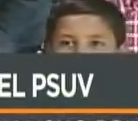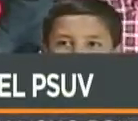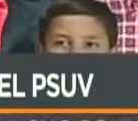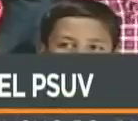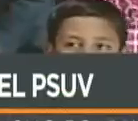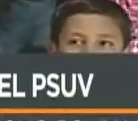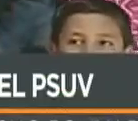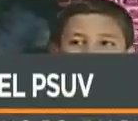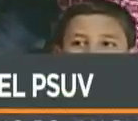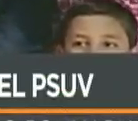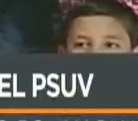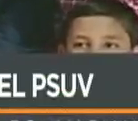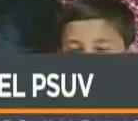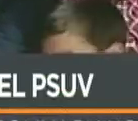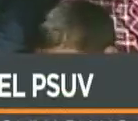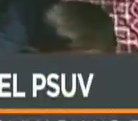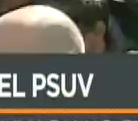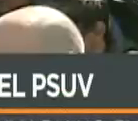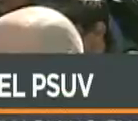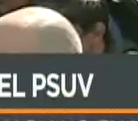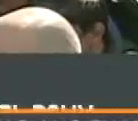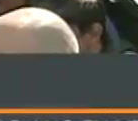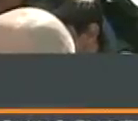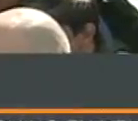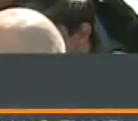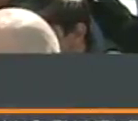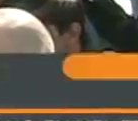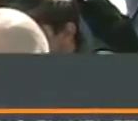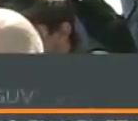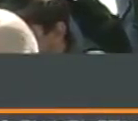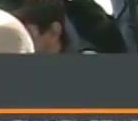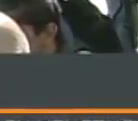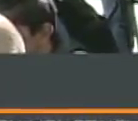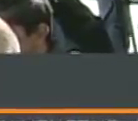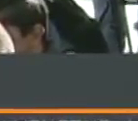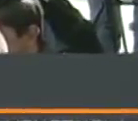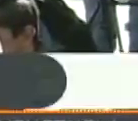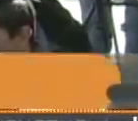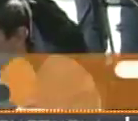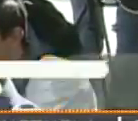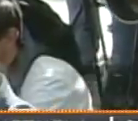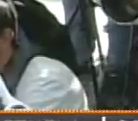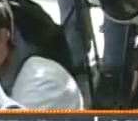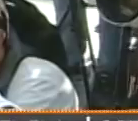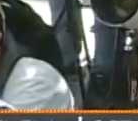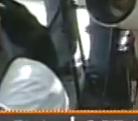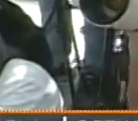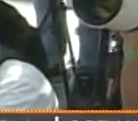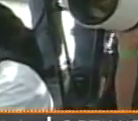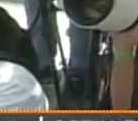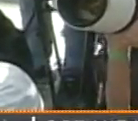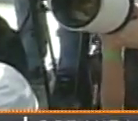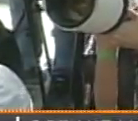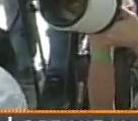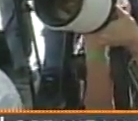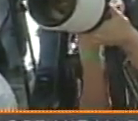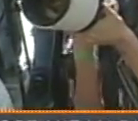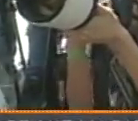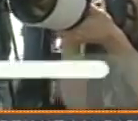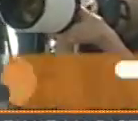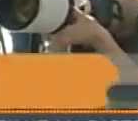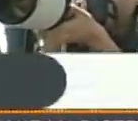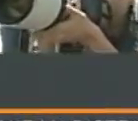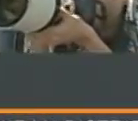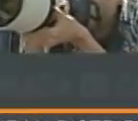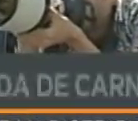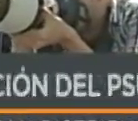comparecencia de prensa. Saludos, hermanos, hermanas, compañeros que me acompañan. Héctor Rodríguez, Elías